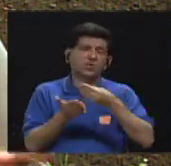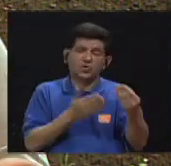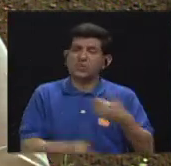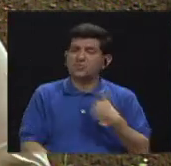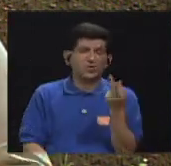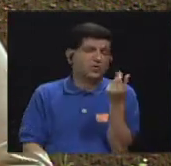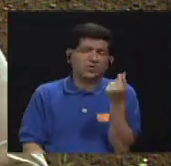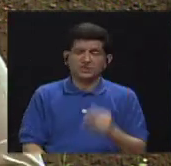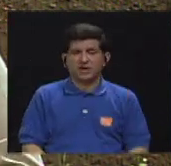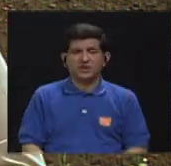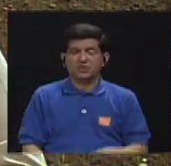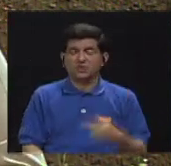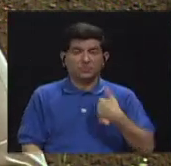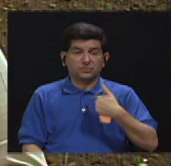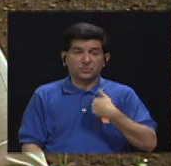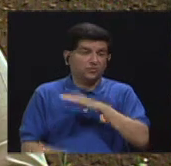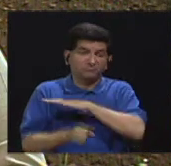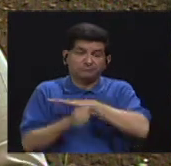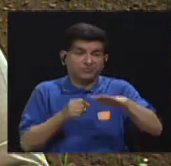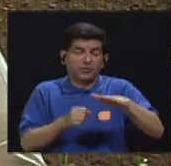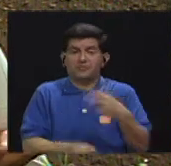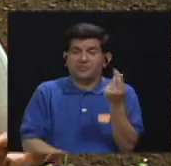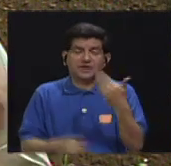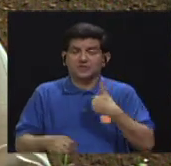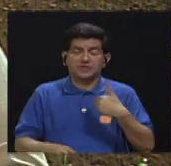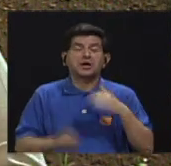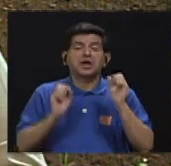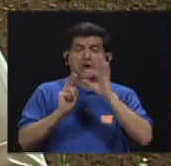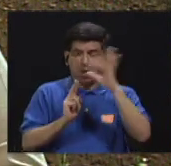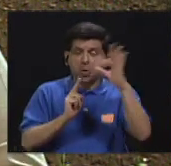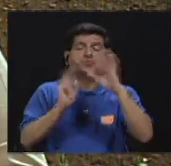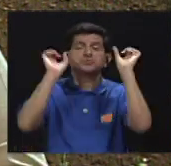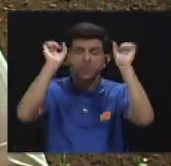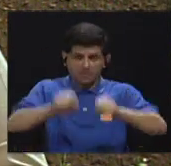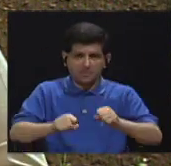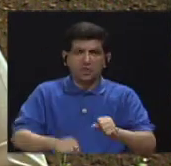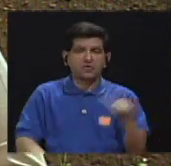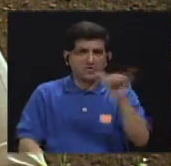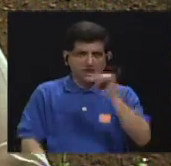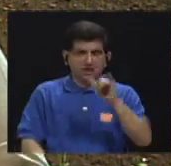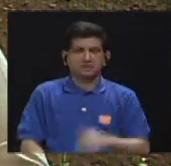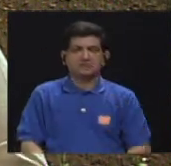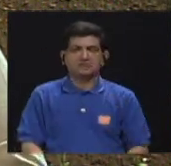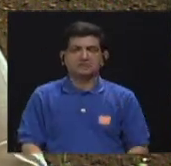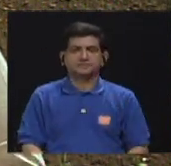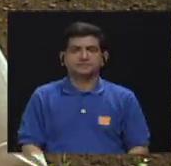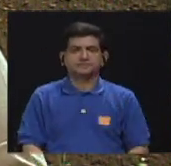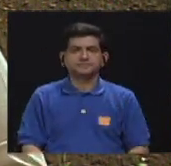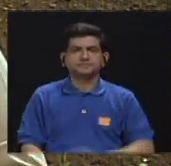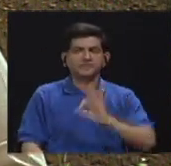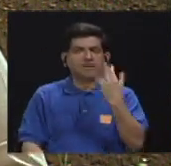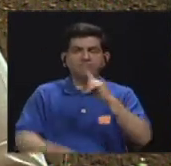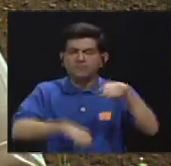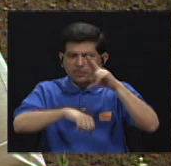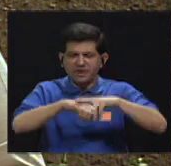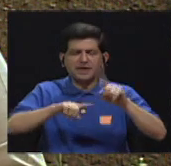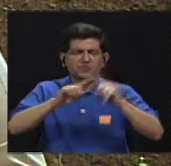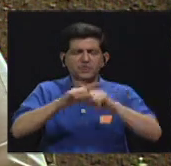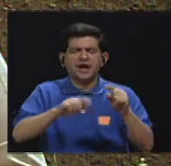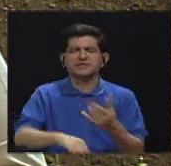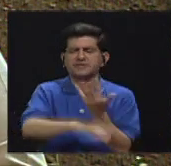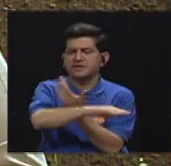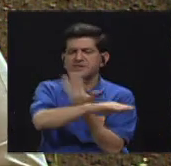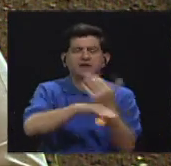porque no tengo dinero, porque no me alcanza. Entonces, básicamente hay opciones que podemos también dar. A nivel natural existen muchas plantas